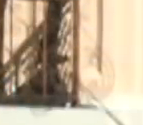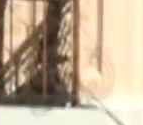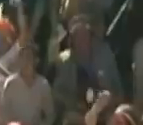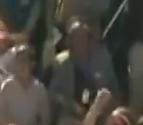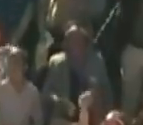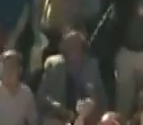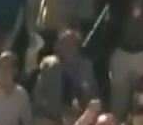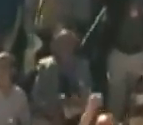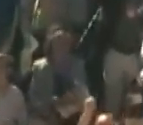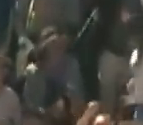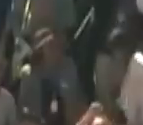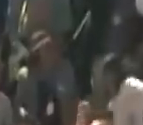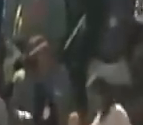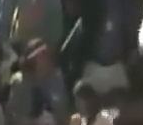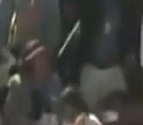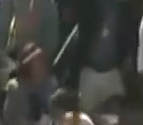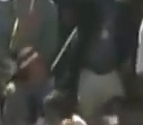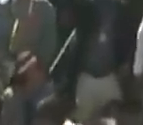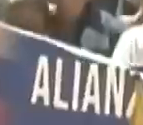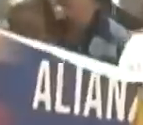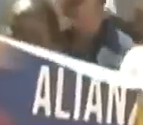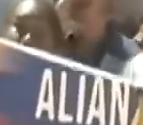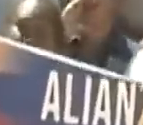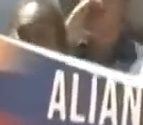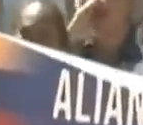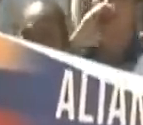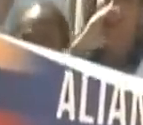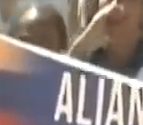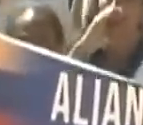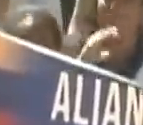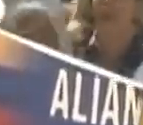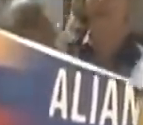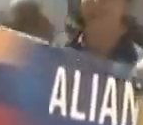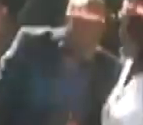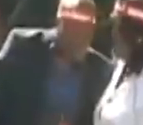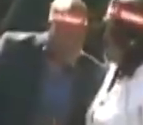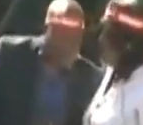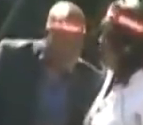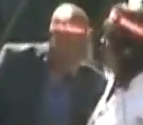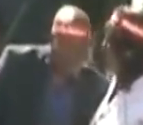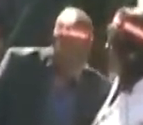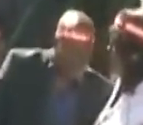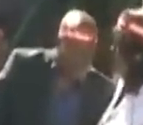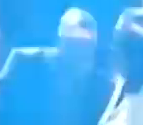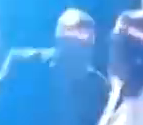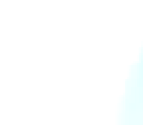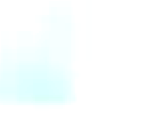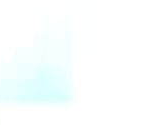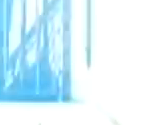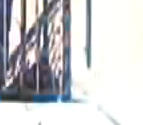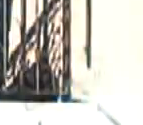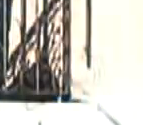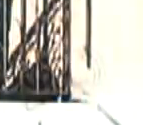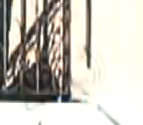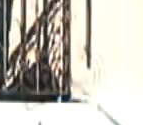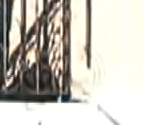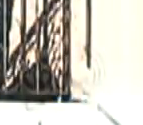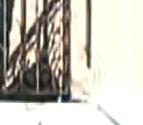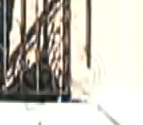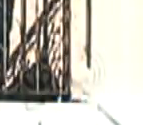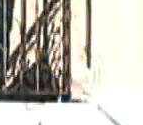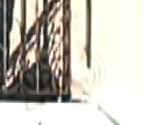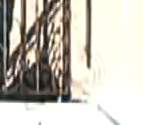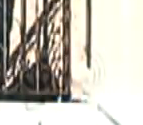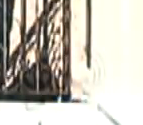Nosotros llevamos la fuerza de la democracia, de la libertad, de la independencia, de la igualdad. Podemos celebrar